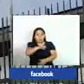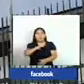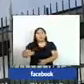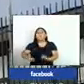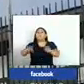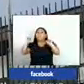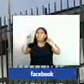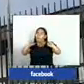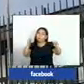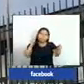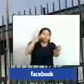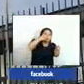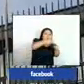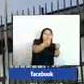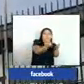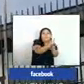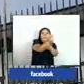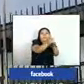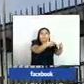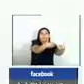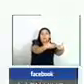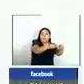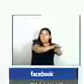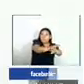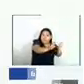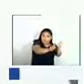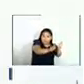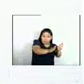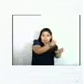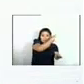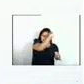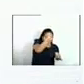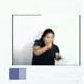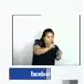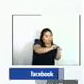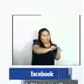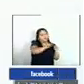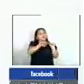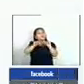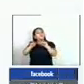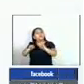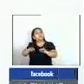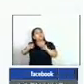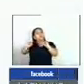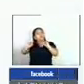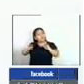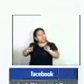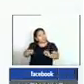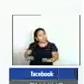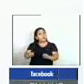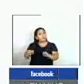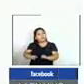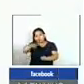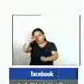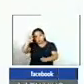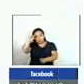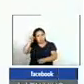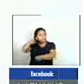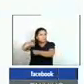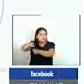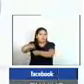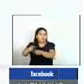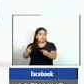estudiar a Panamá y que cuando regrese de estudiar en Panamá acá tenga mayores posibilidades de obtener un empleo digno